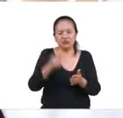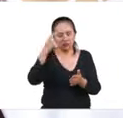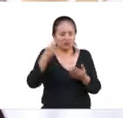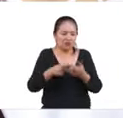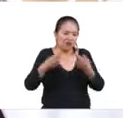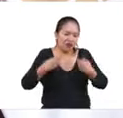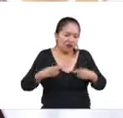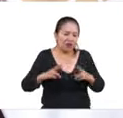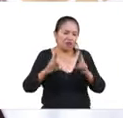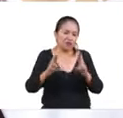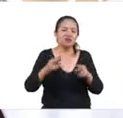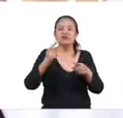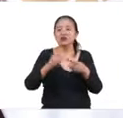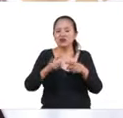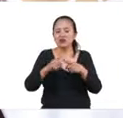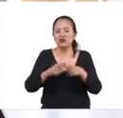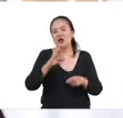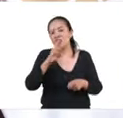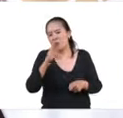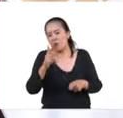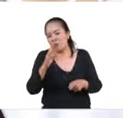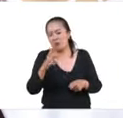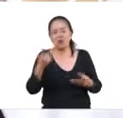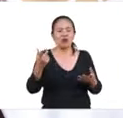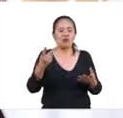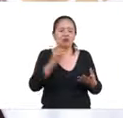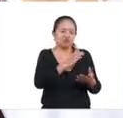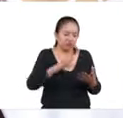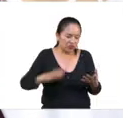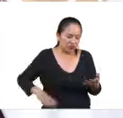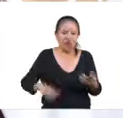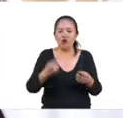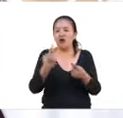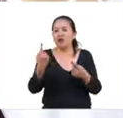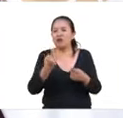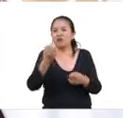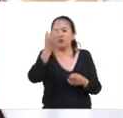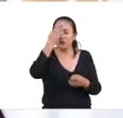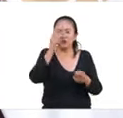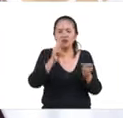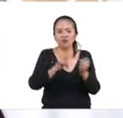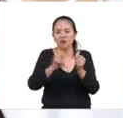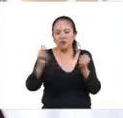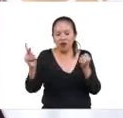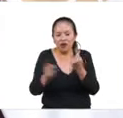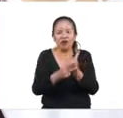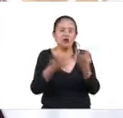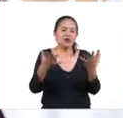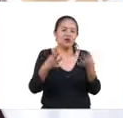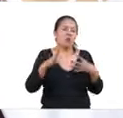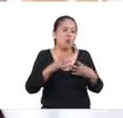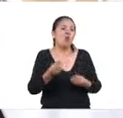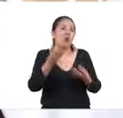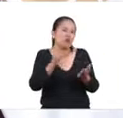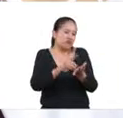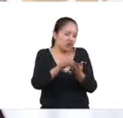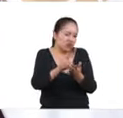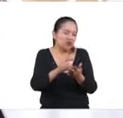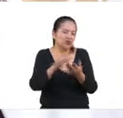represente, quién sería el mejor representado, qué tanto conoce el país, qué tanto se acerca a los derechos de las mujeres, una